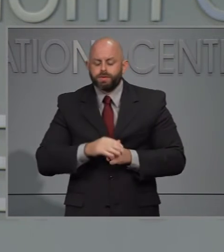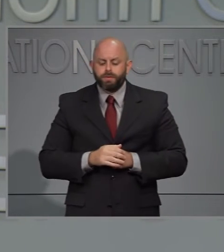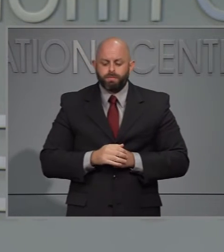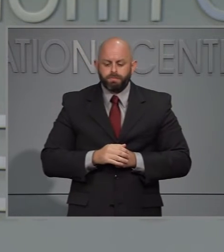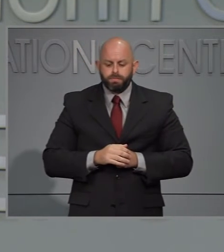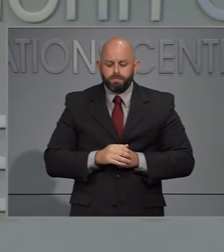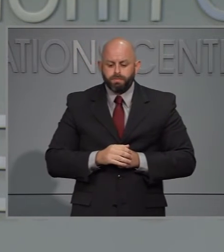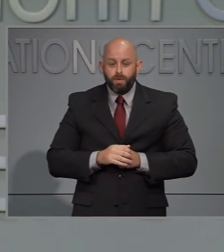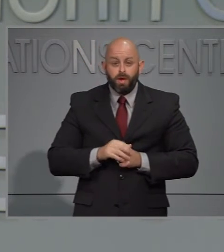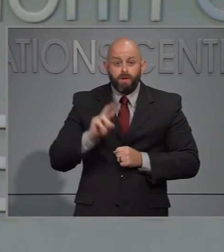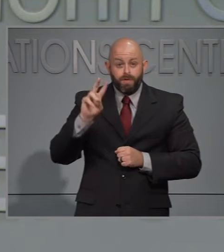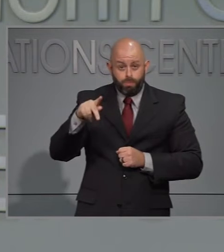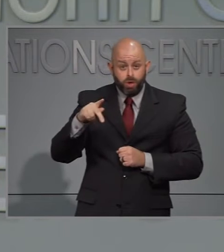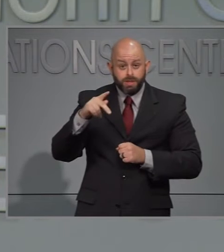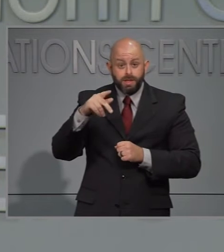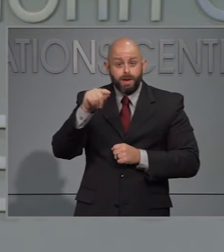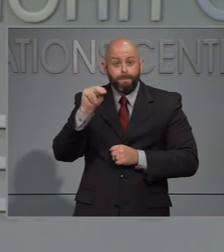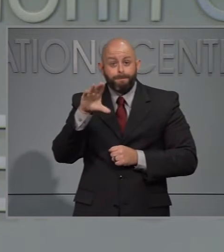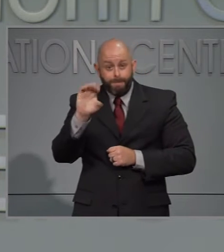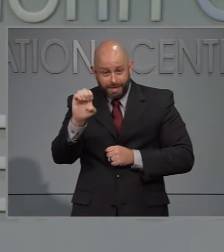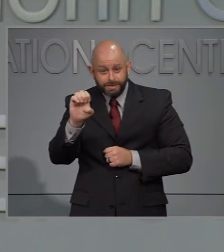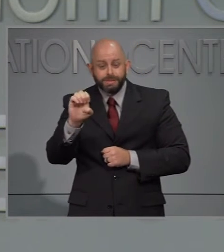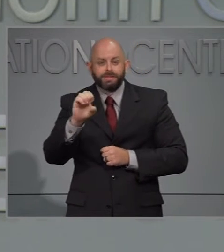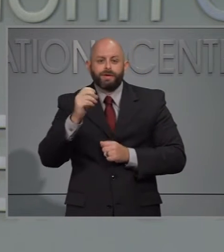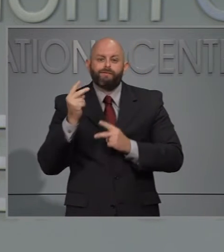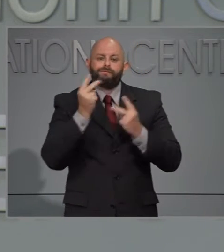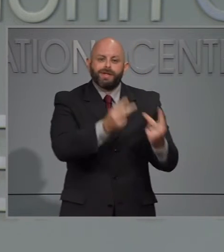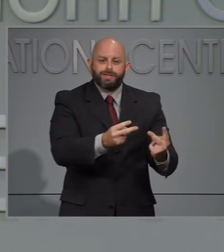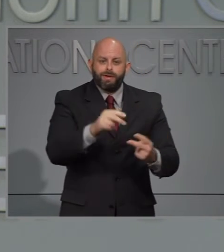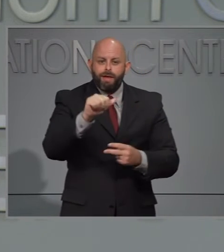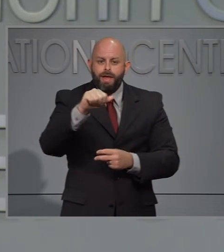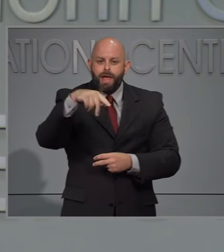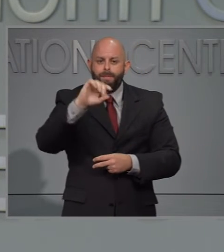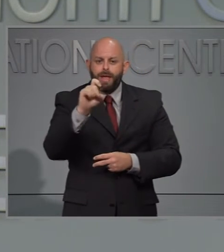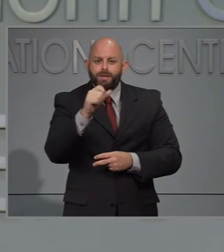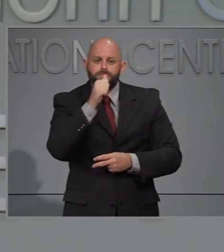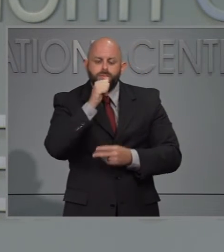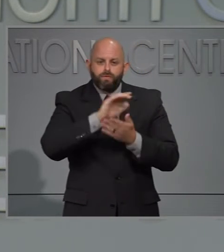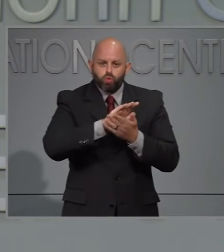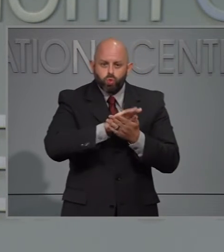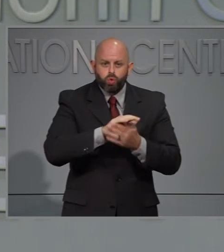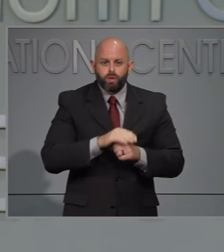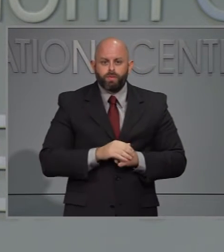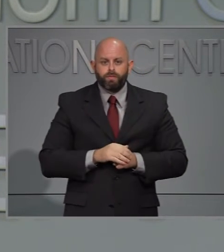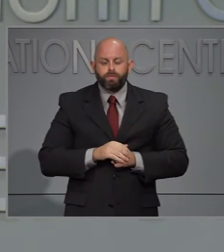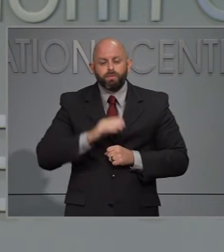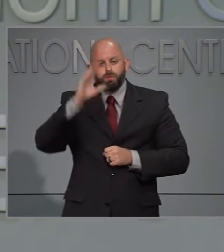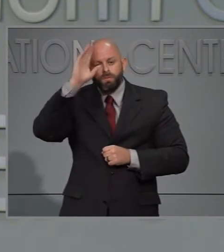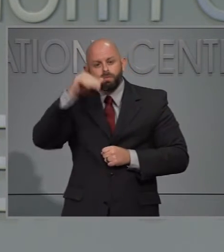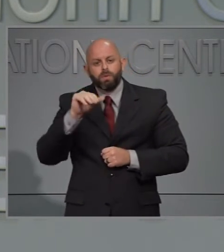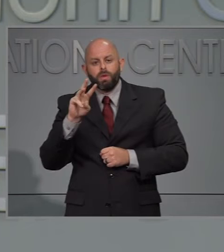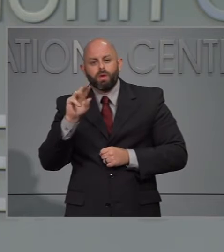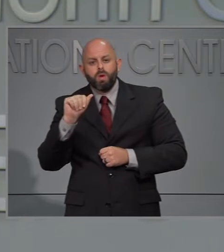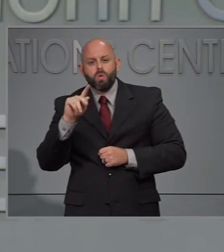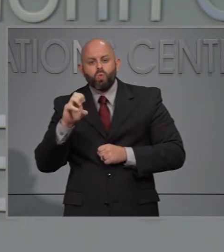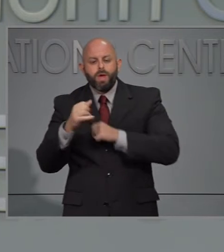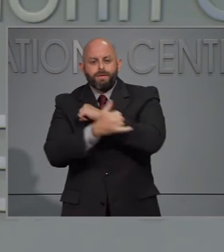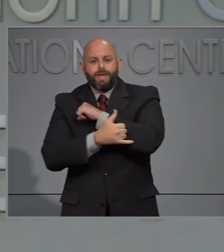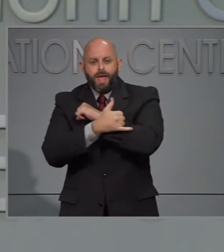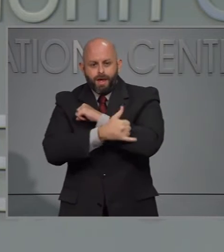a una escuela privada allí. Y aunque el condado de Wake comenzó con instrucción remota, pero hay